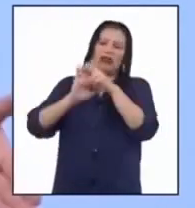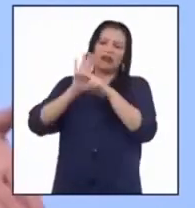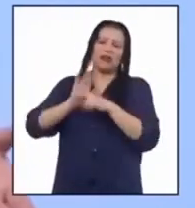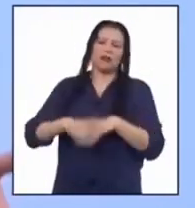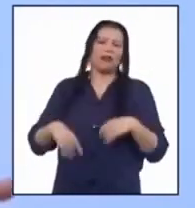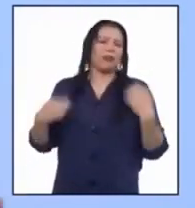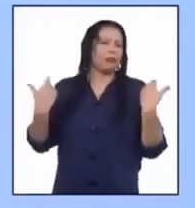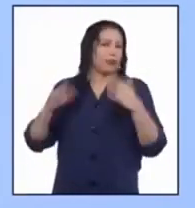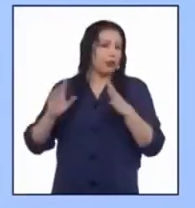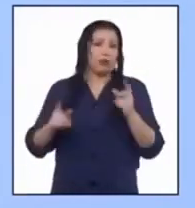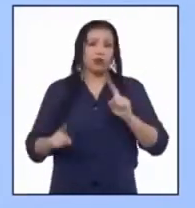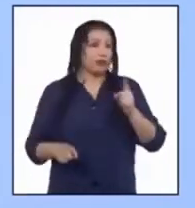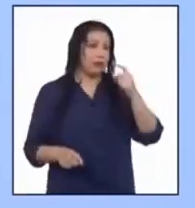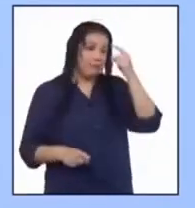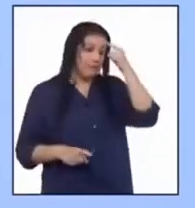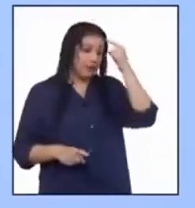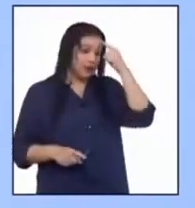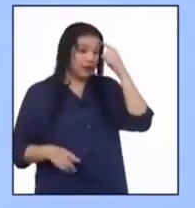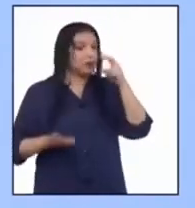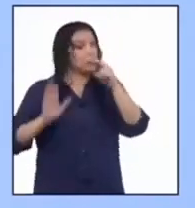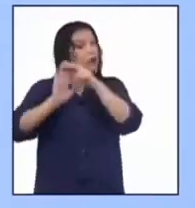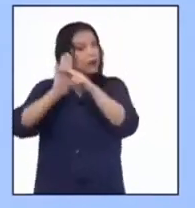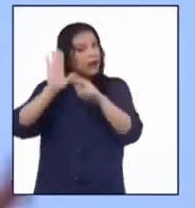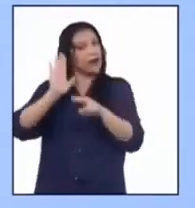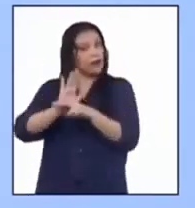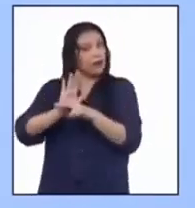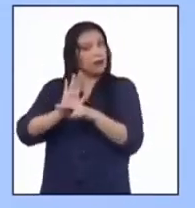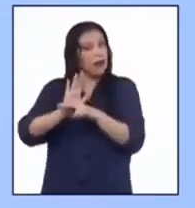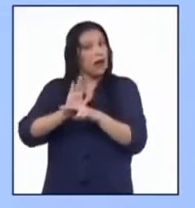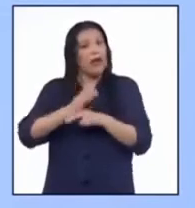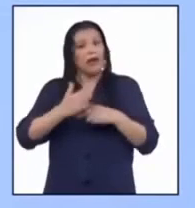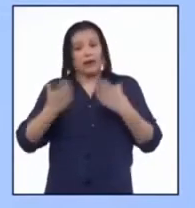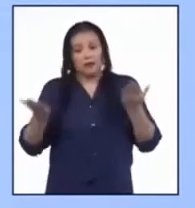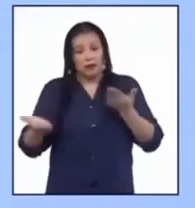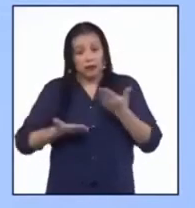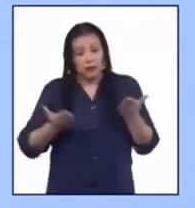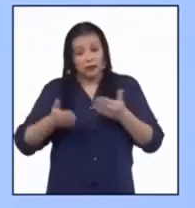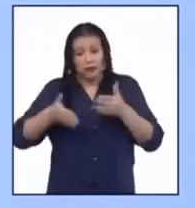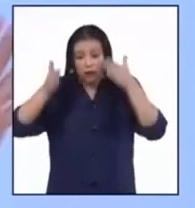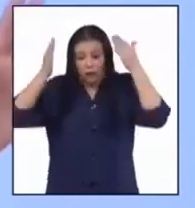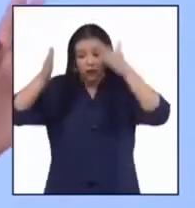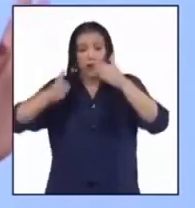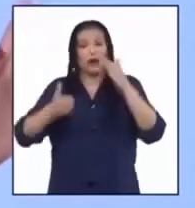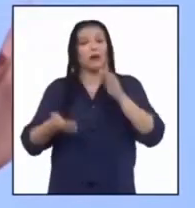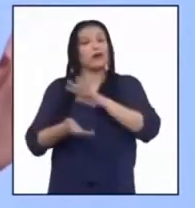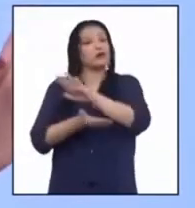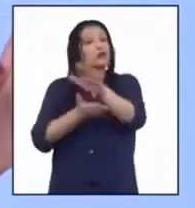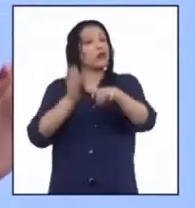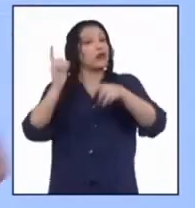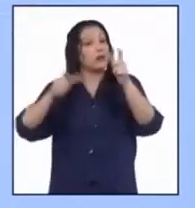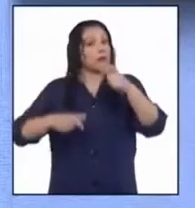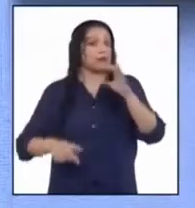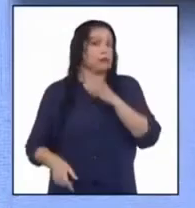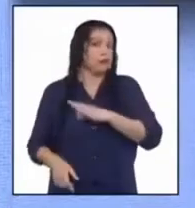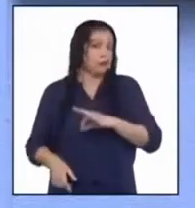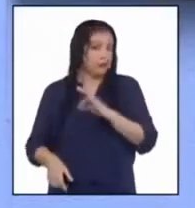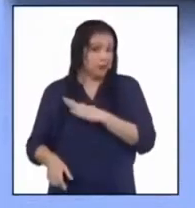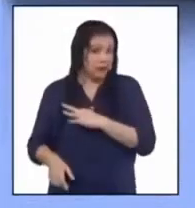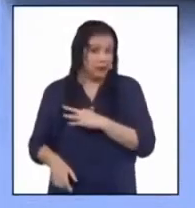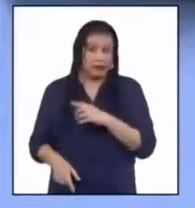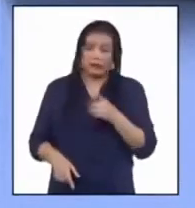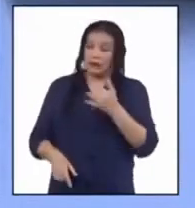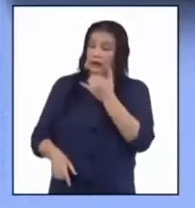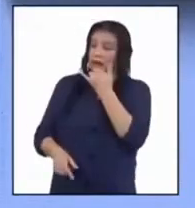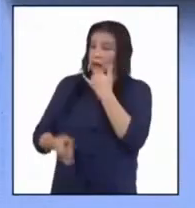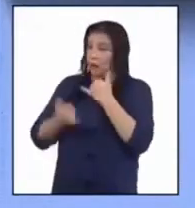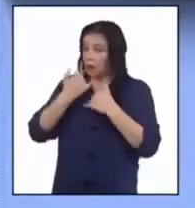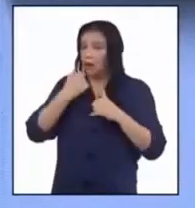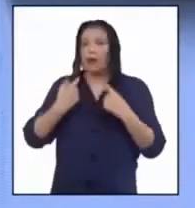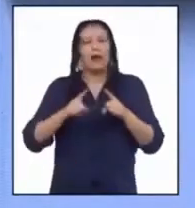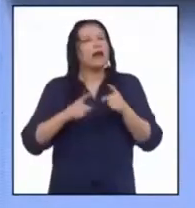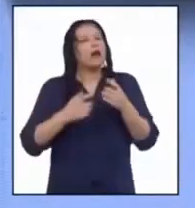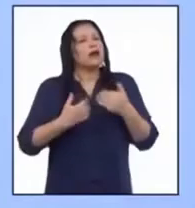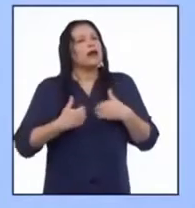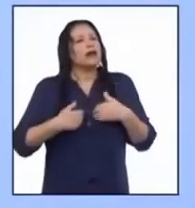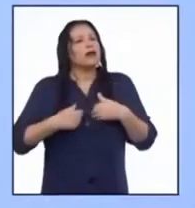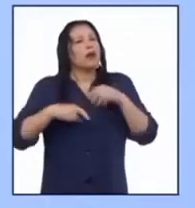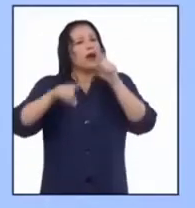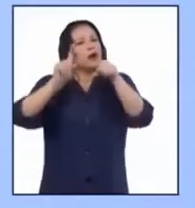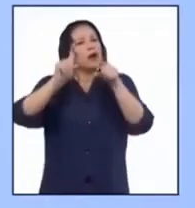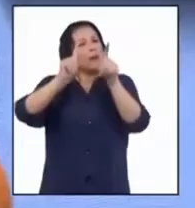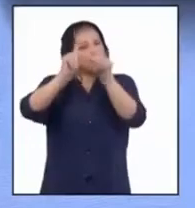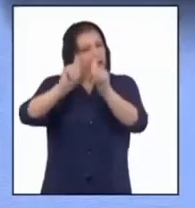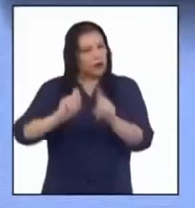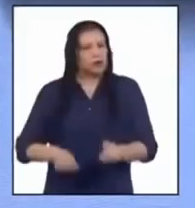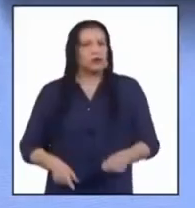porque bueno, no estaban pensando que la norma estaba atendiendo al bien común. Muy equivocados estaban, ¿ah? Pero tenemos algunas preguntas para